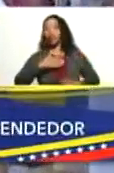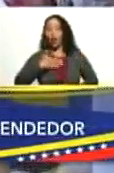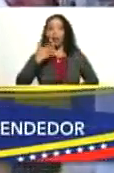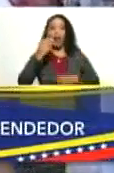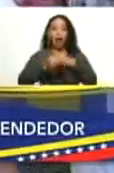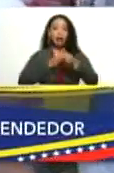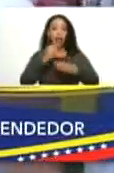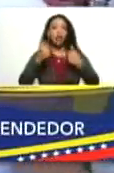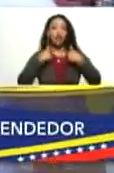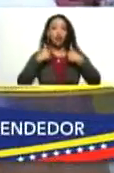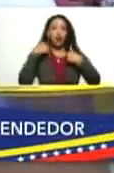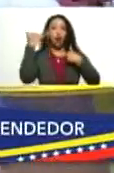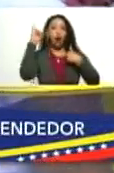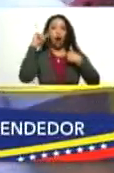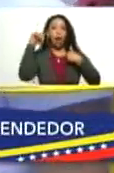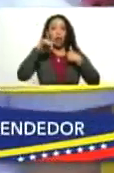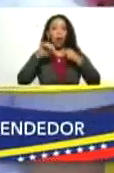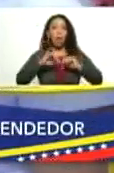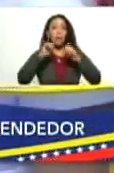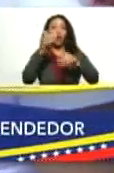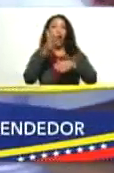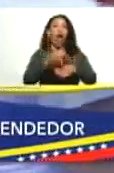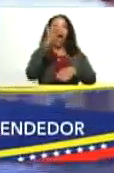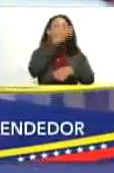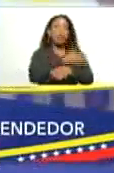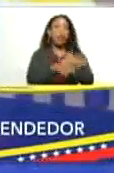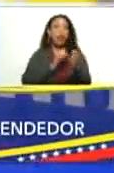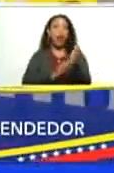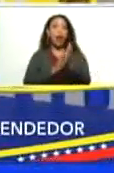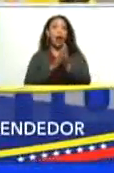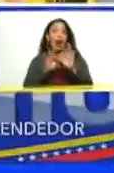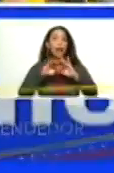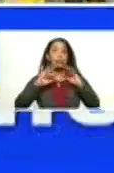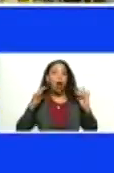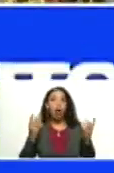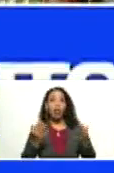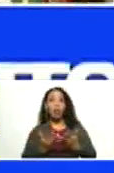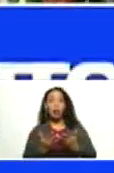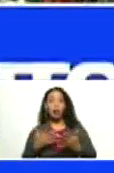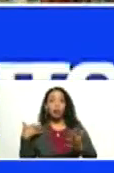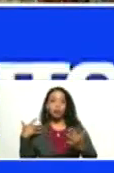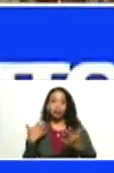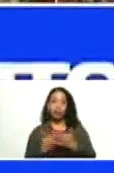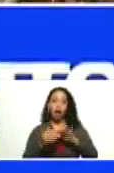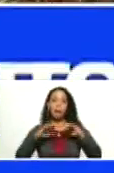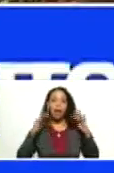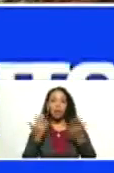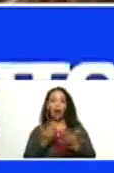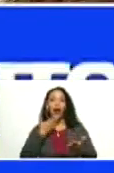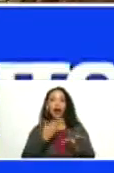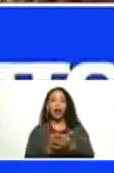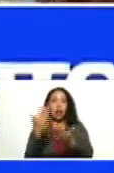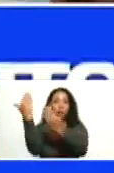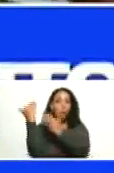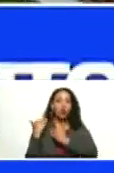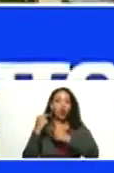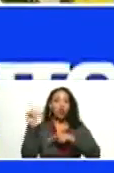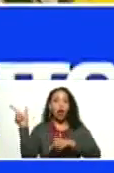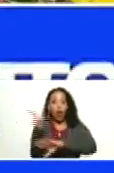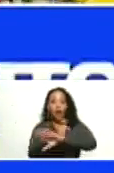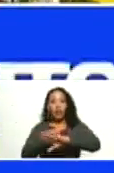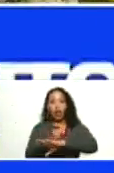tengo, esto empezó antes de la pandemia y durante la pandemia. Y bueno, gracias al apoyo del